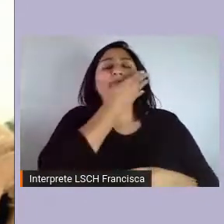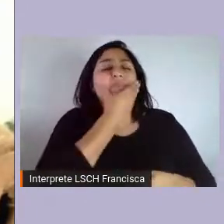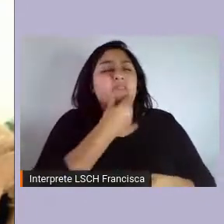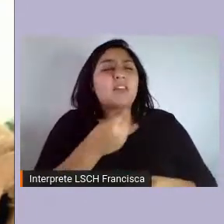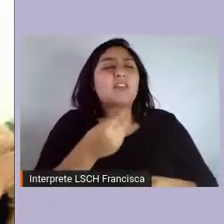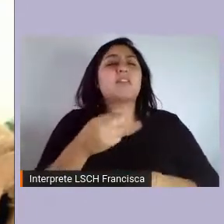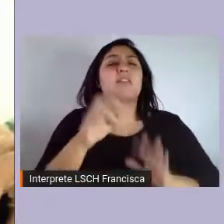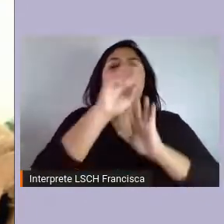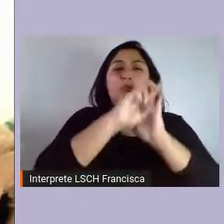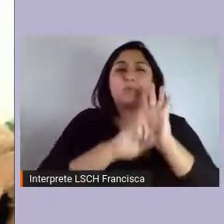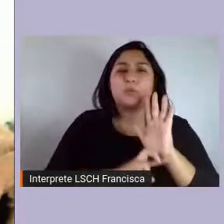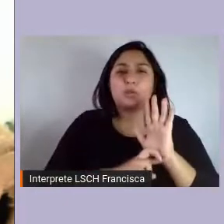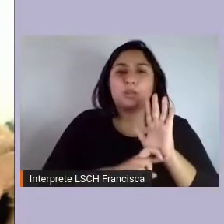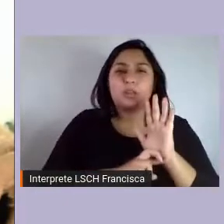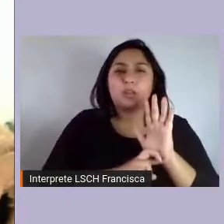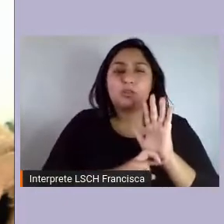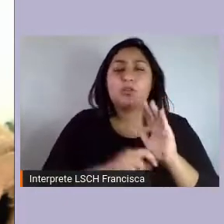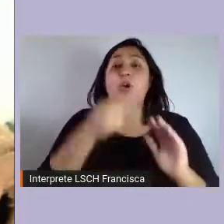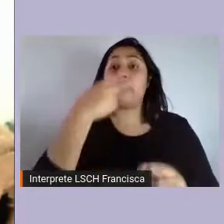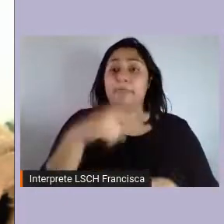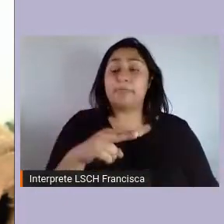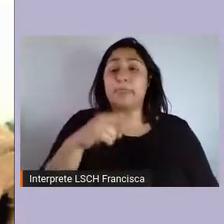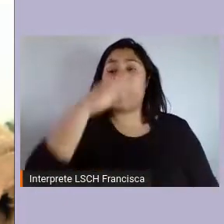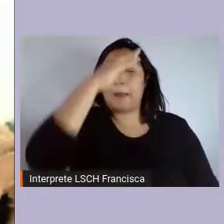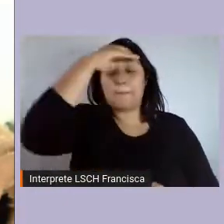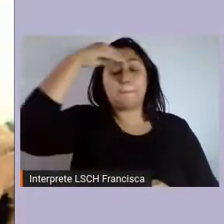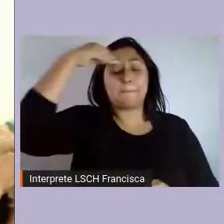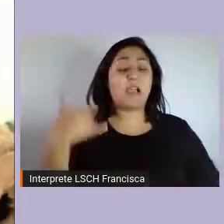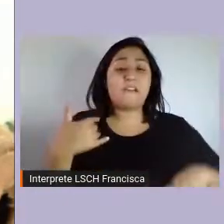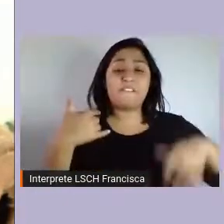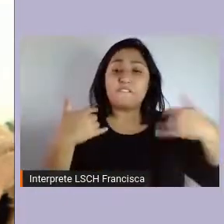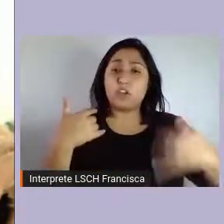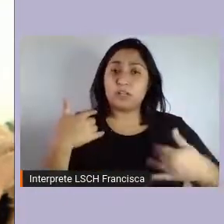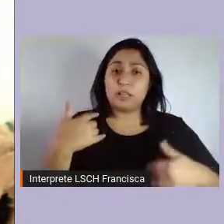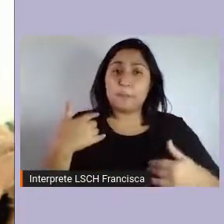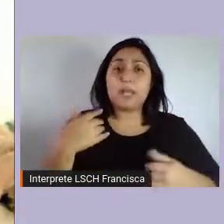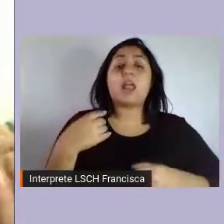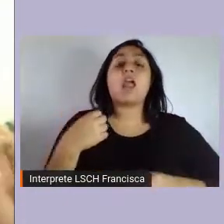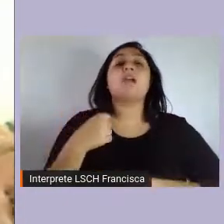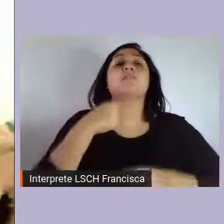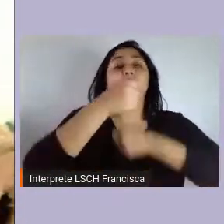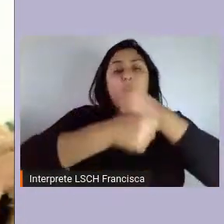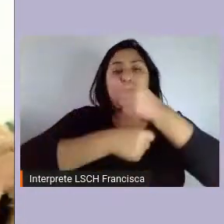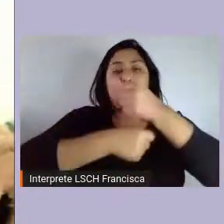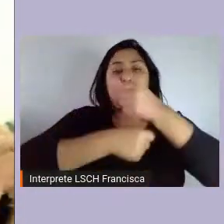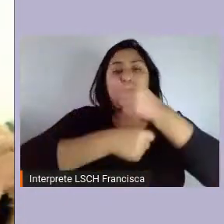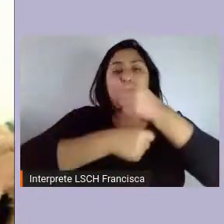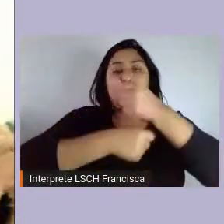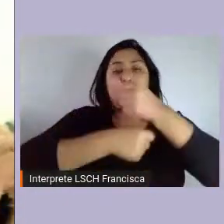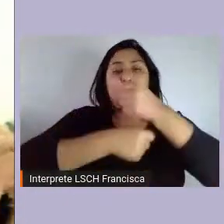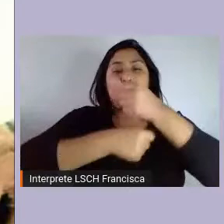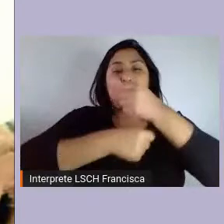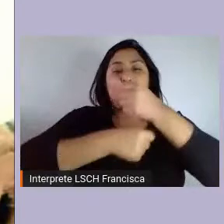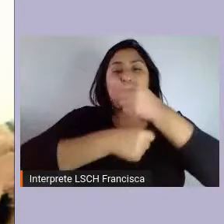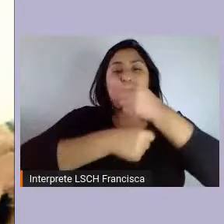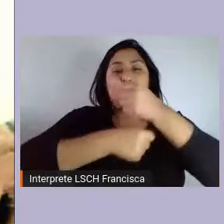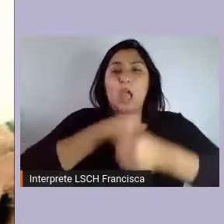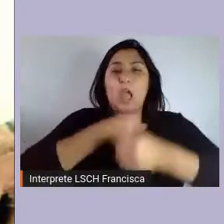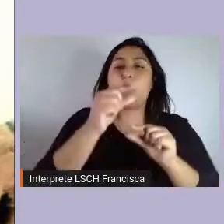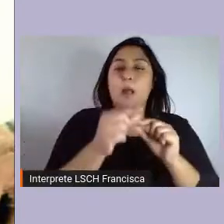proyectos que nos dejó Violeta Parra y que con los años hemos ido poniendo en valor,